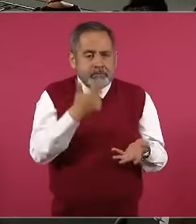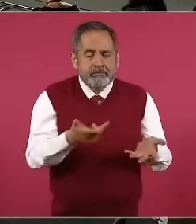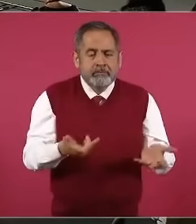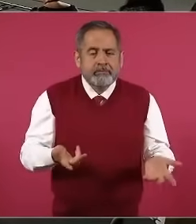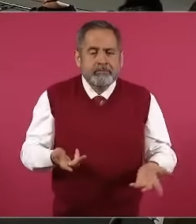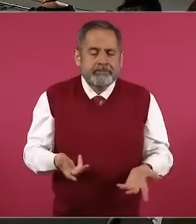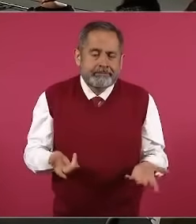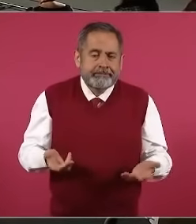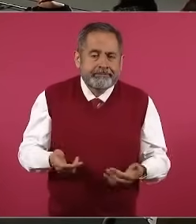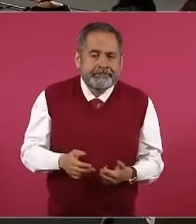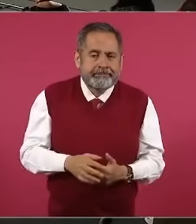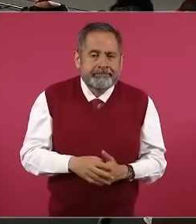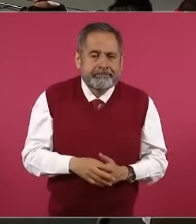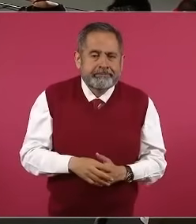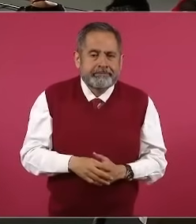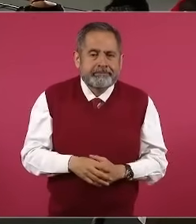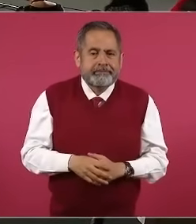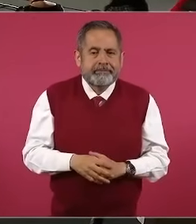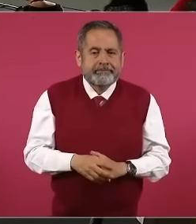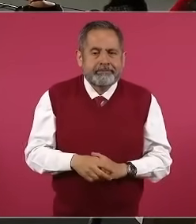vamos a decir,